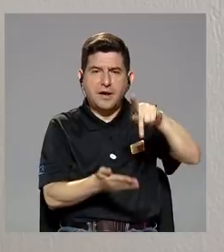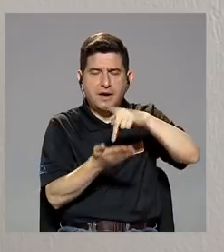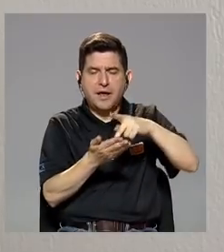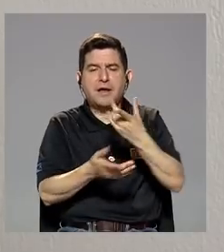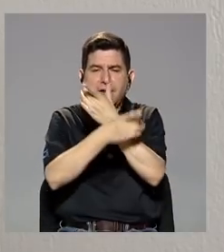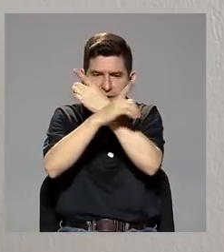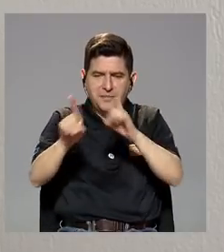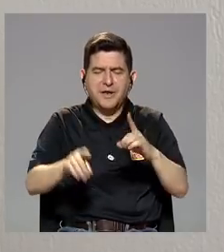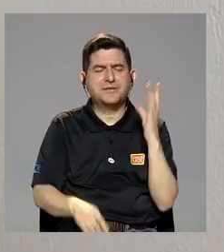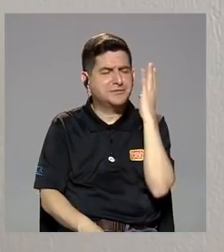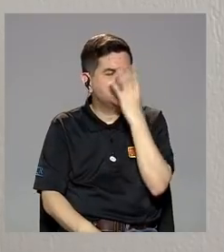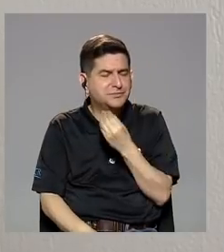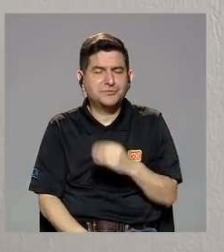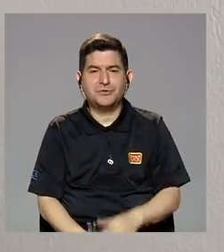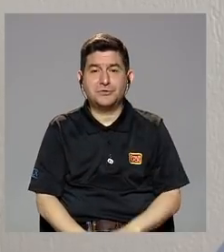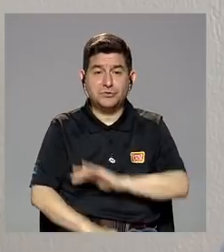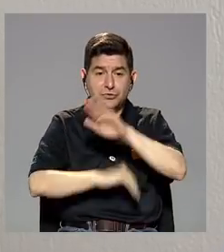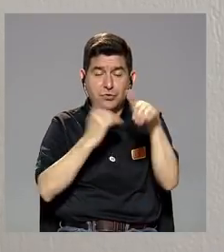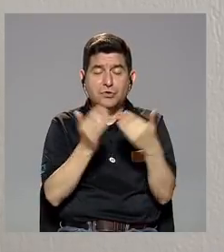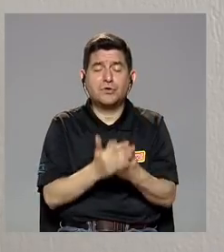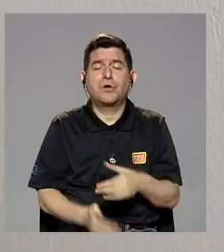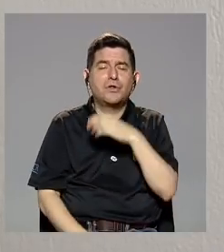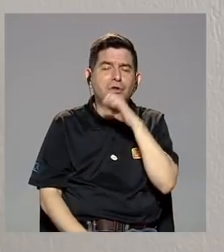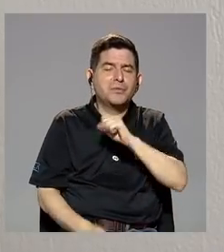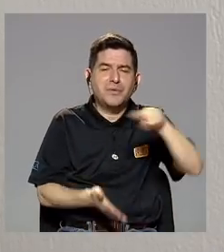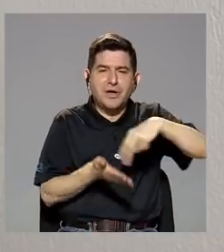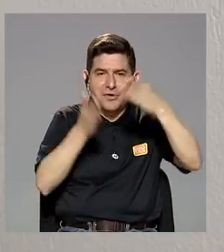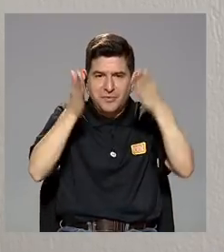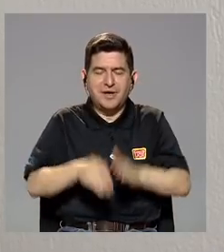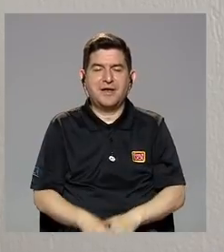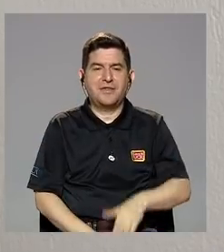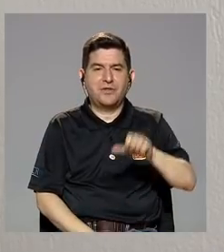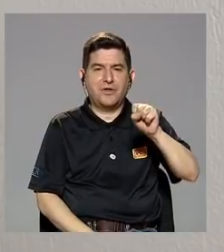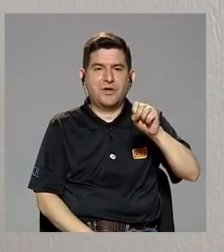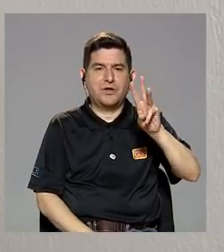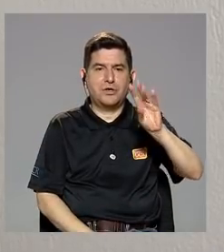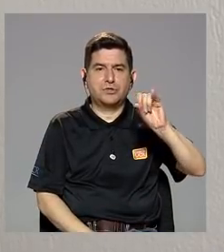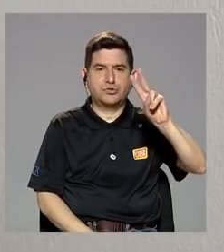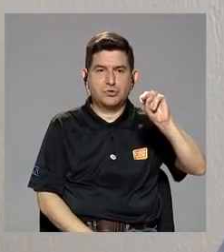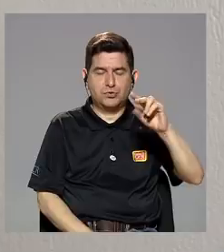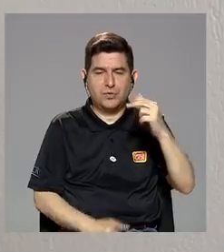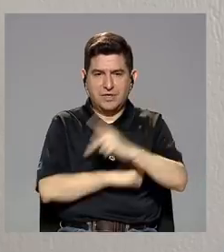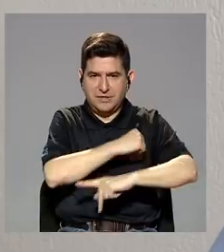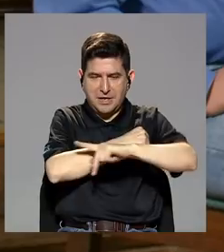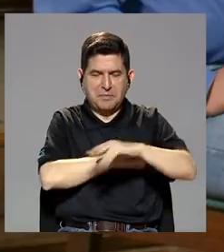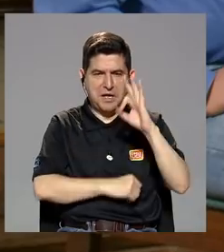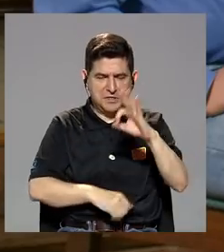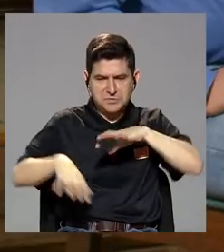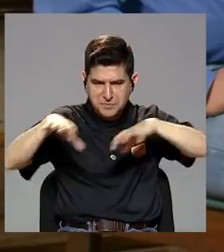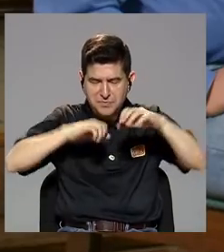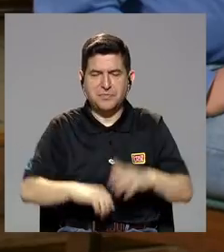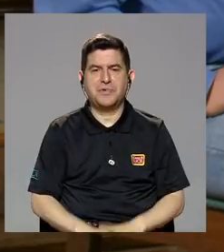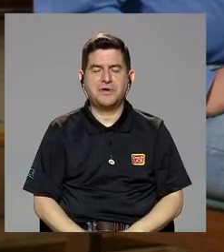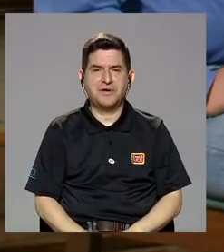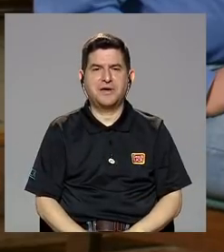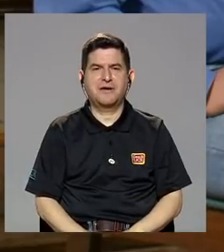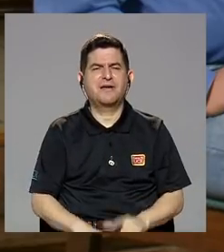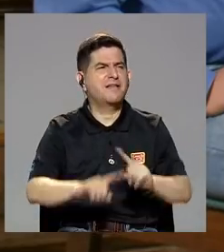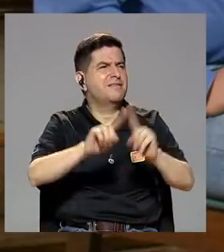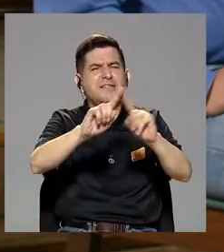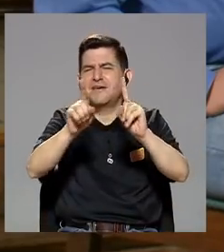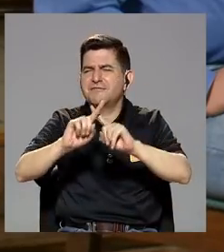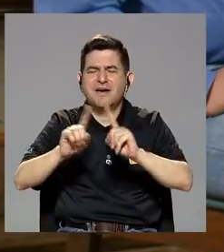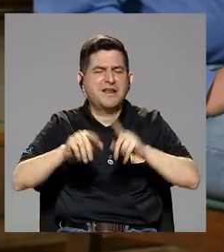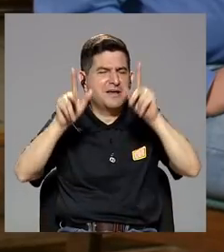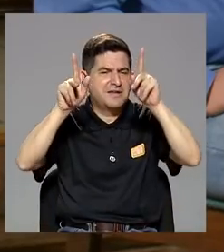la democracia muy linda porque llegaron todos los viejos bailarines de swing de este país que todavía se mueve muy bien el gringo del